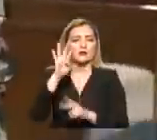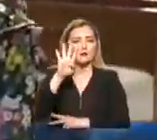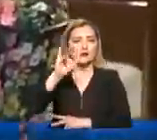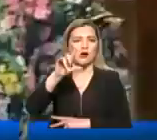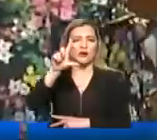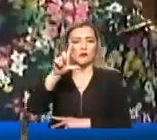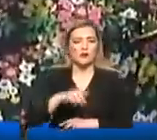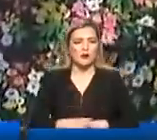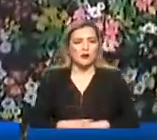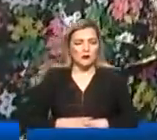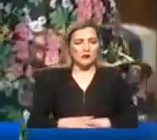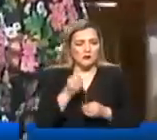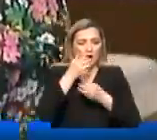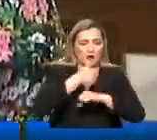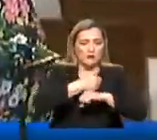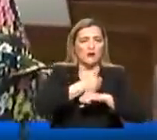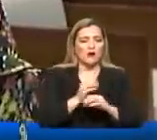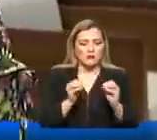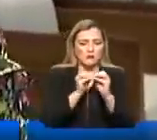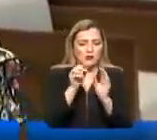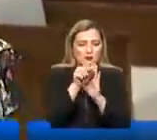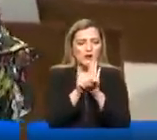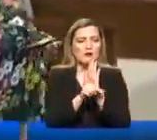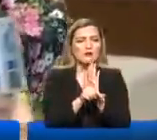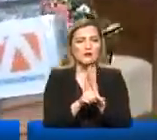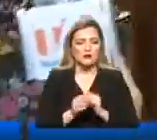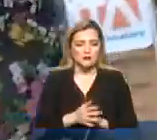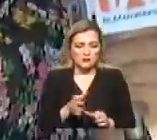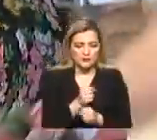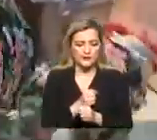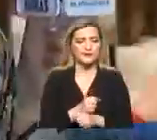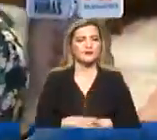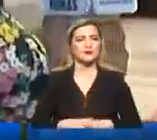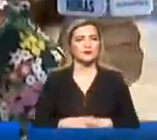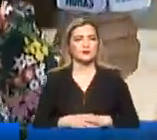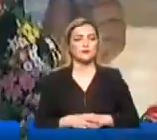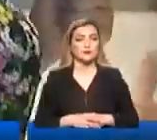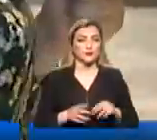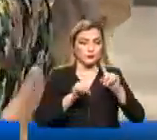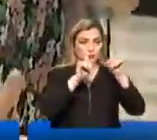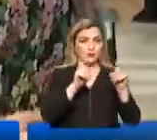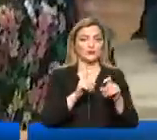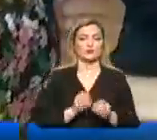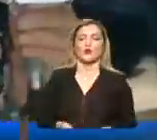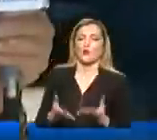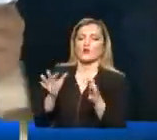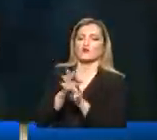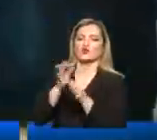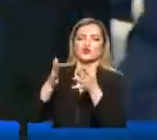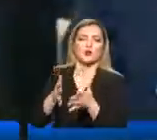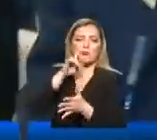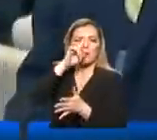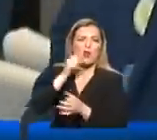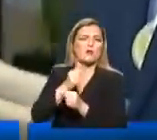autoridades y conocimos un poquito más sobre estos protocolos que se están siguiendo. Otra consulta, ¿cuántos funcionarios están trabajando